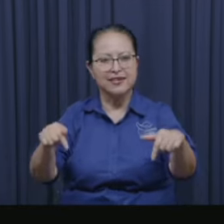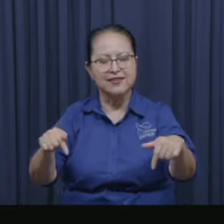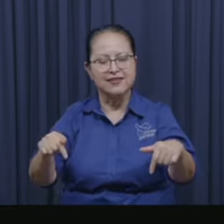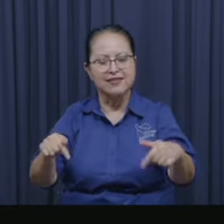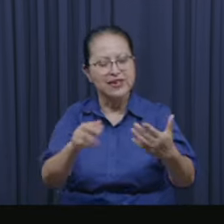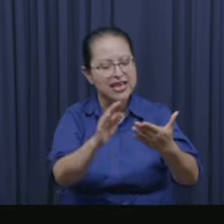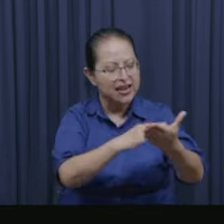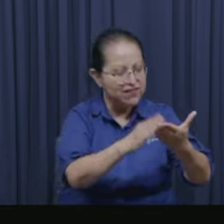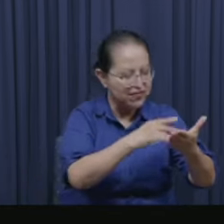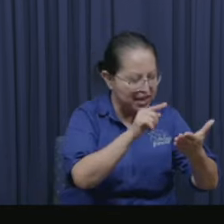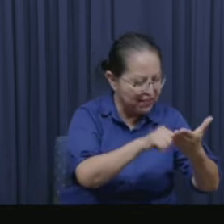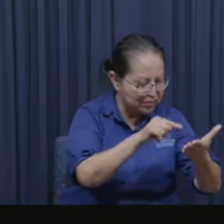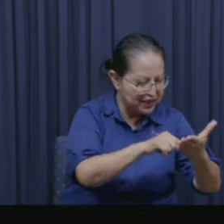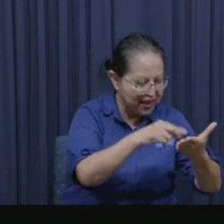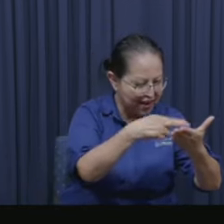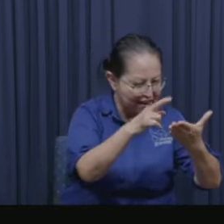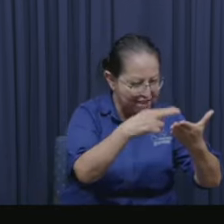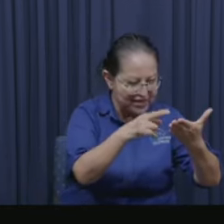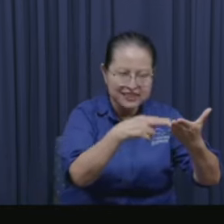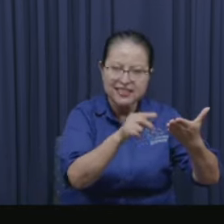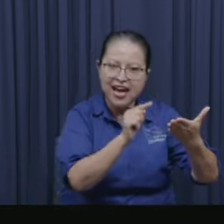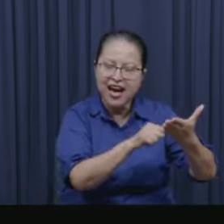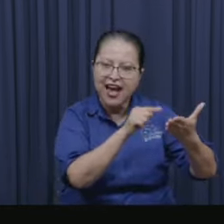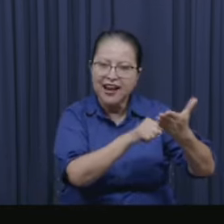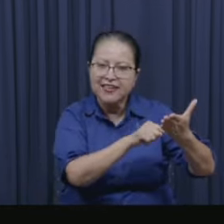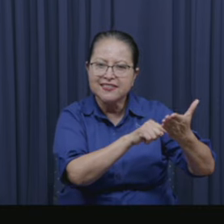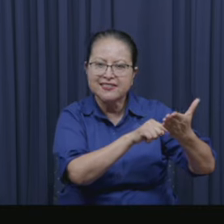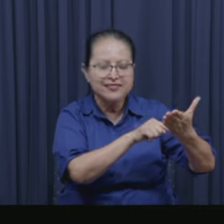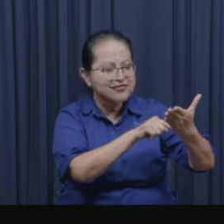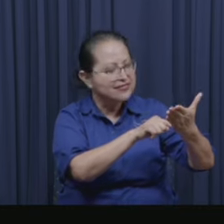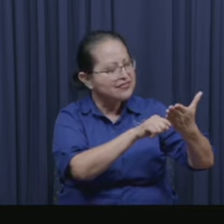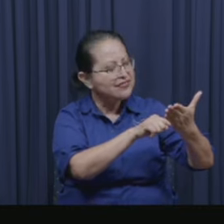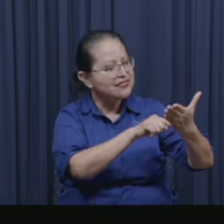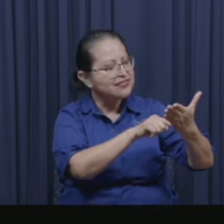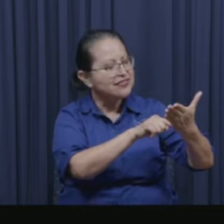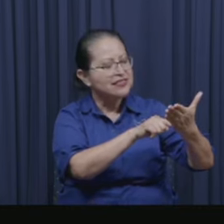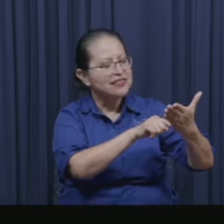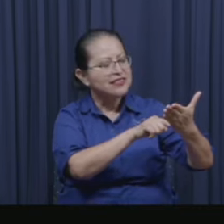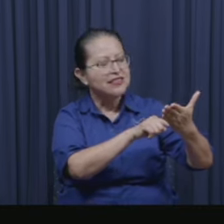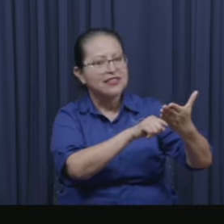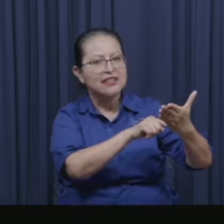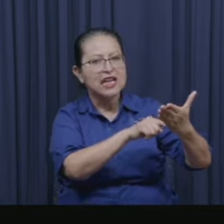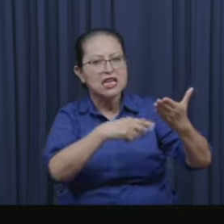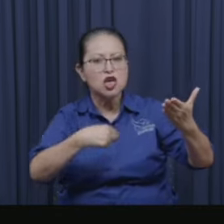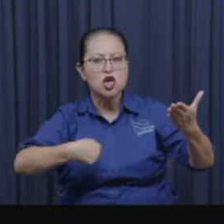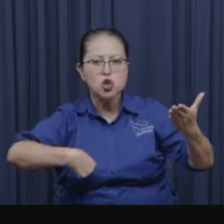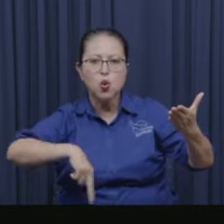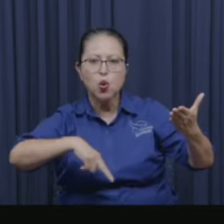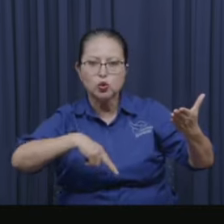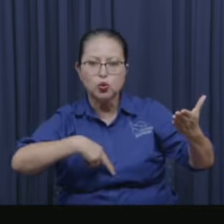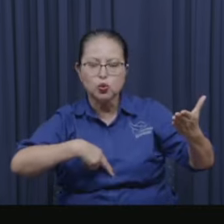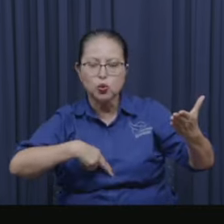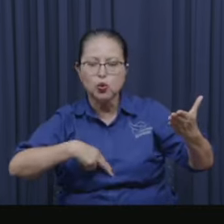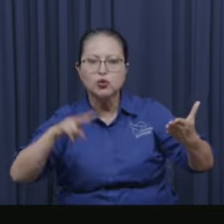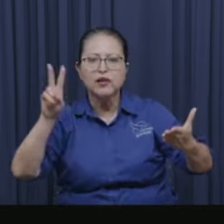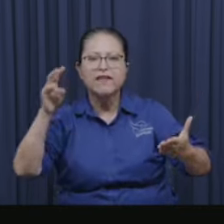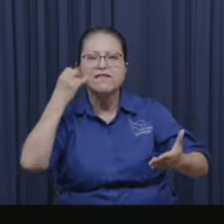algunas cositas vamos a ver con amarillo lo vamos a poner Entonces nosotros los